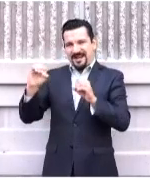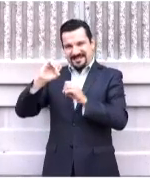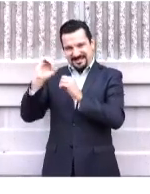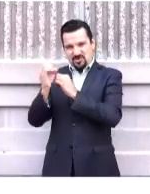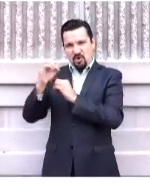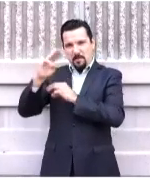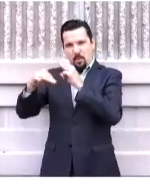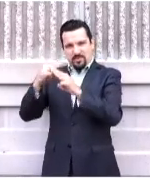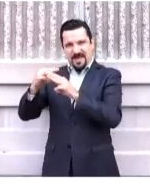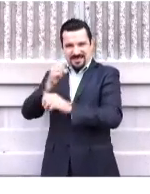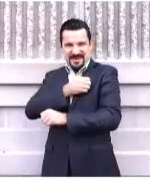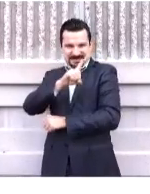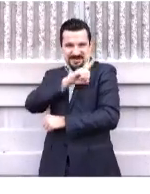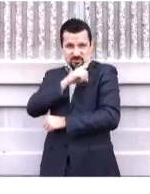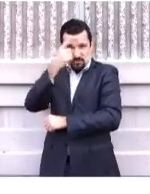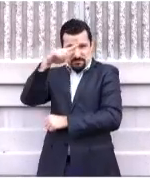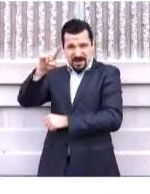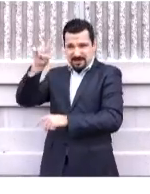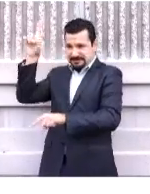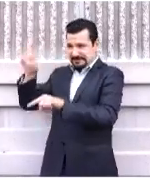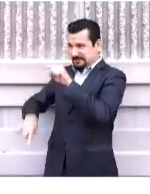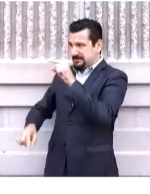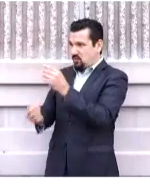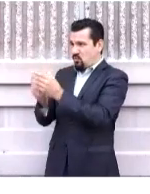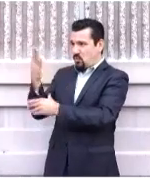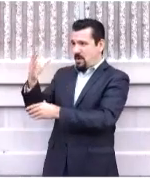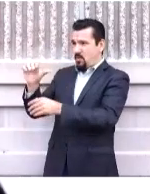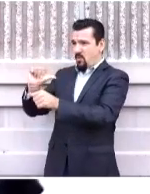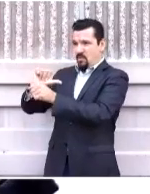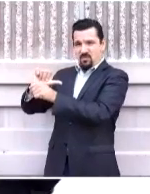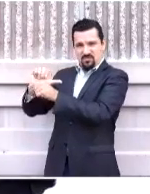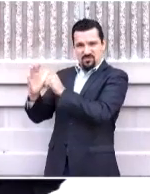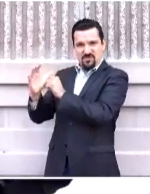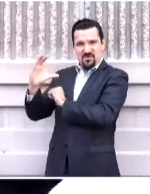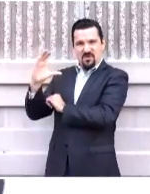para combatir a este nuevo coronavirus.